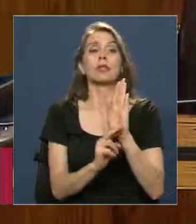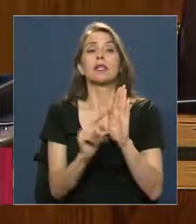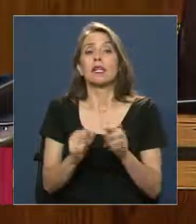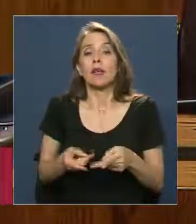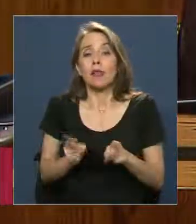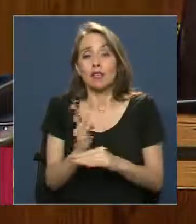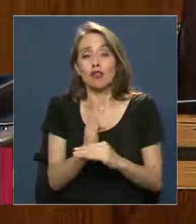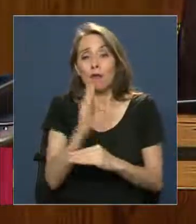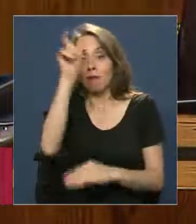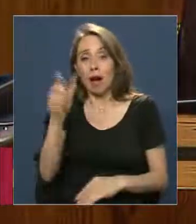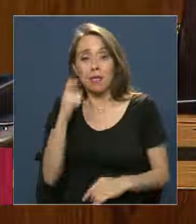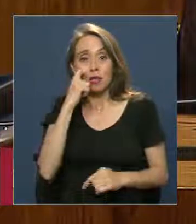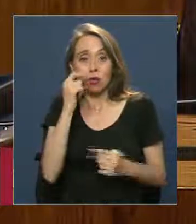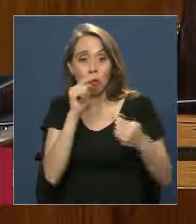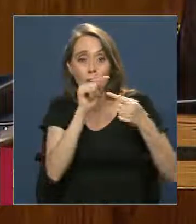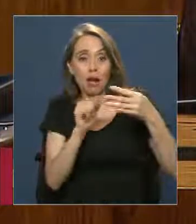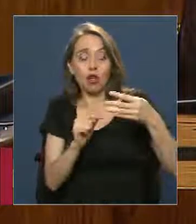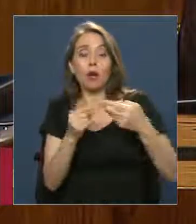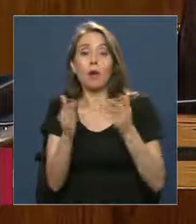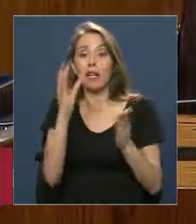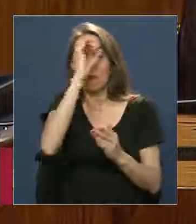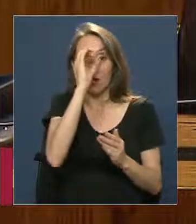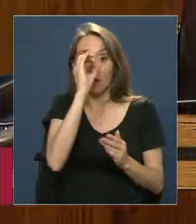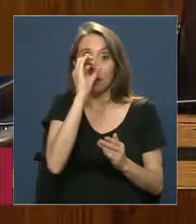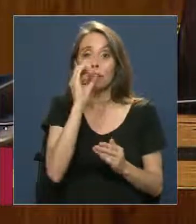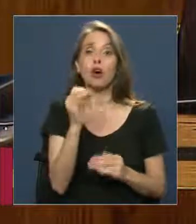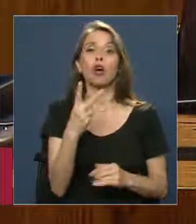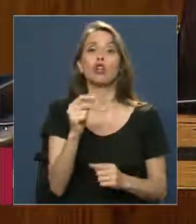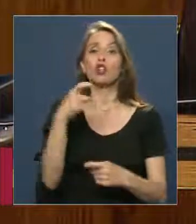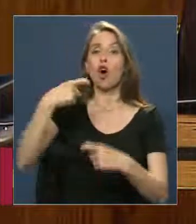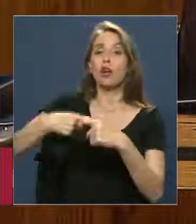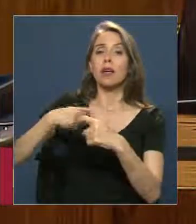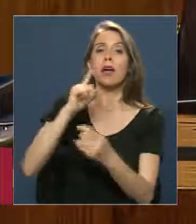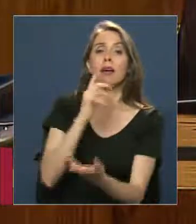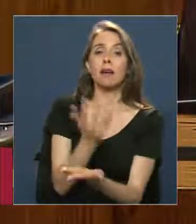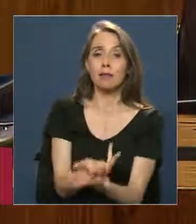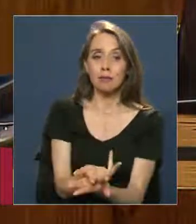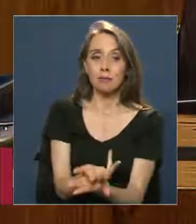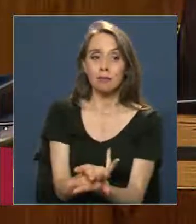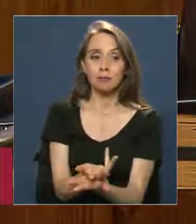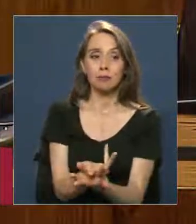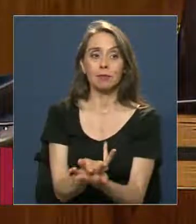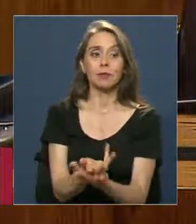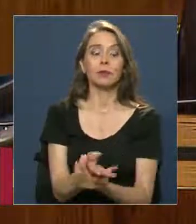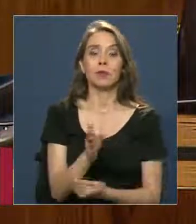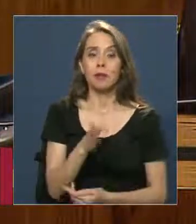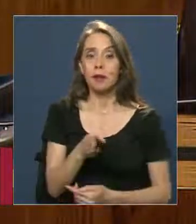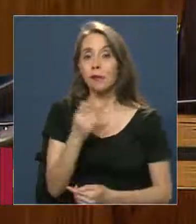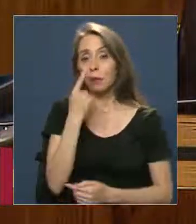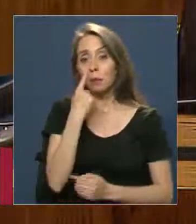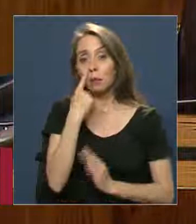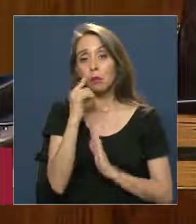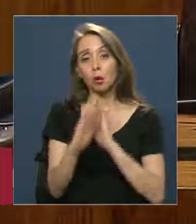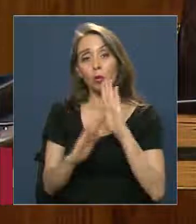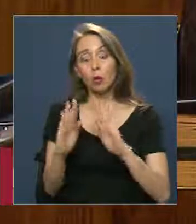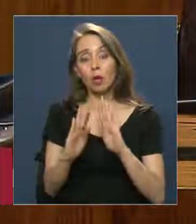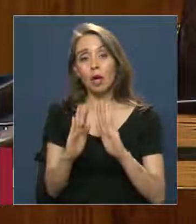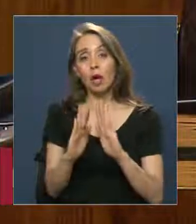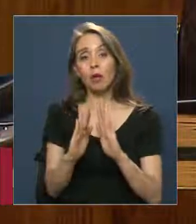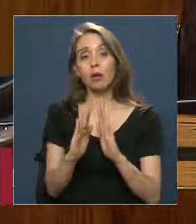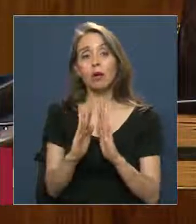como este no nieguen su existencia. Y por lo tanto, debemos tener cuidado hasta